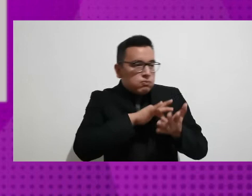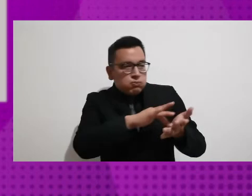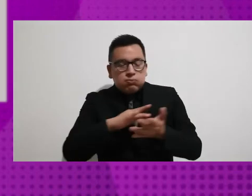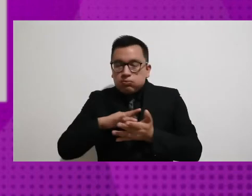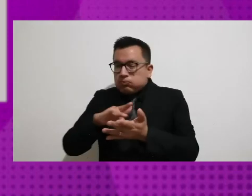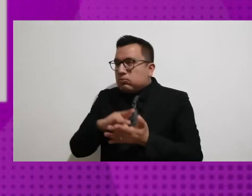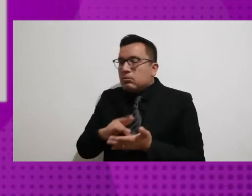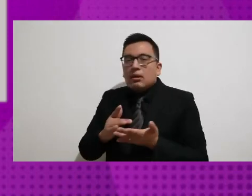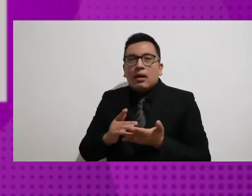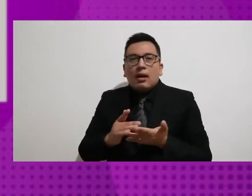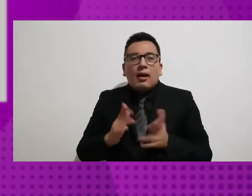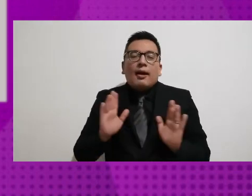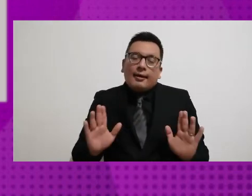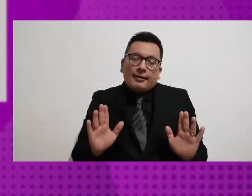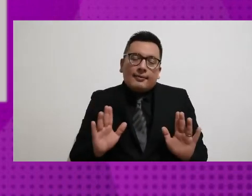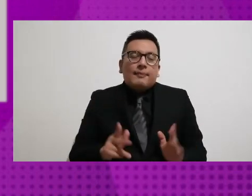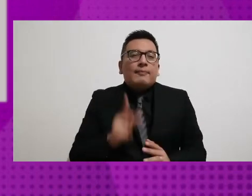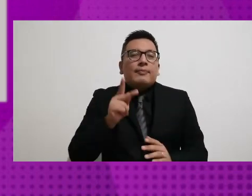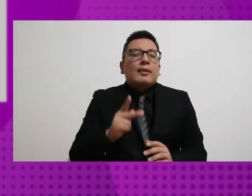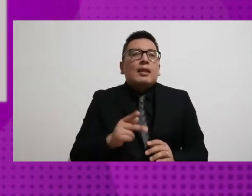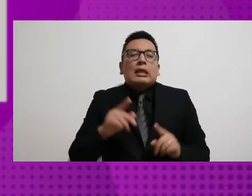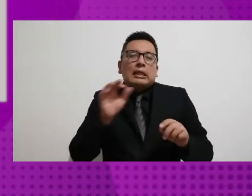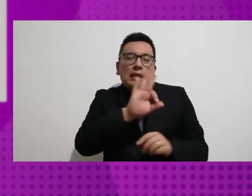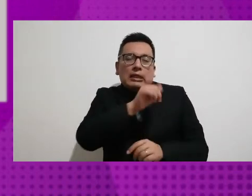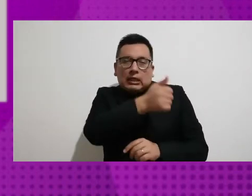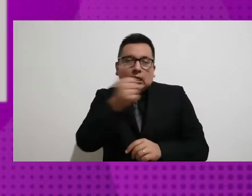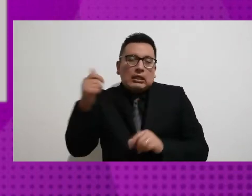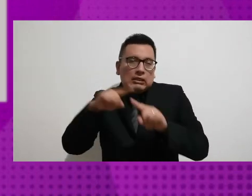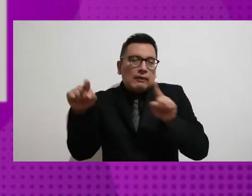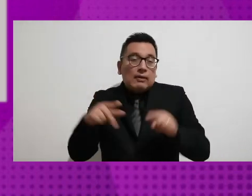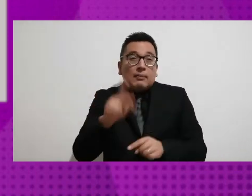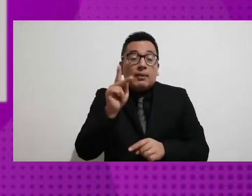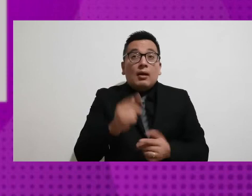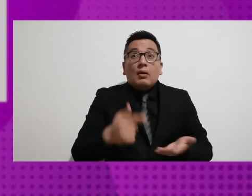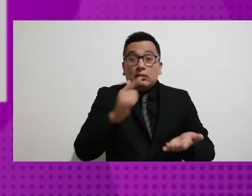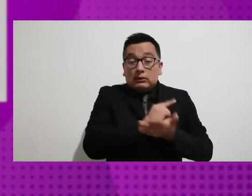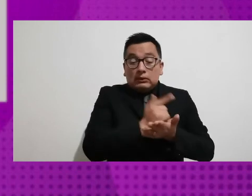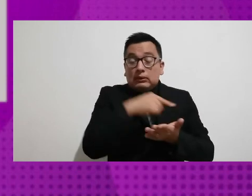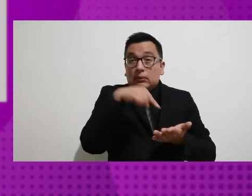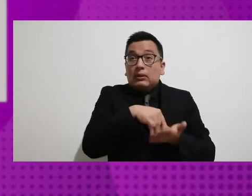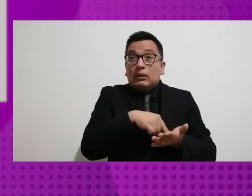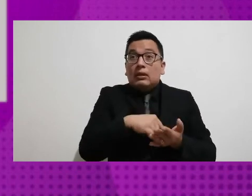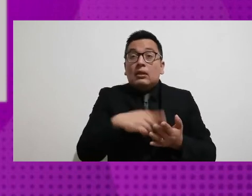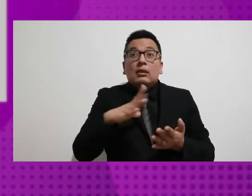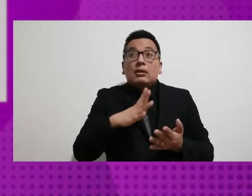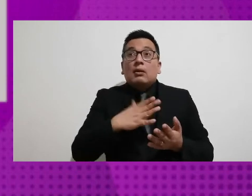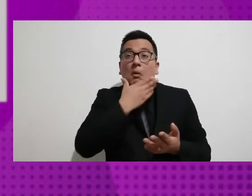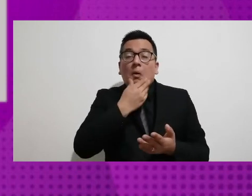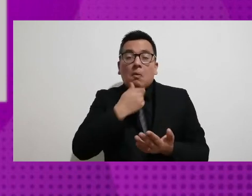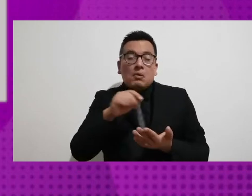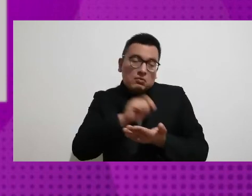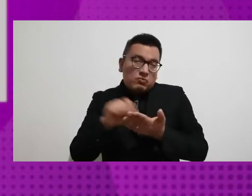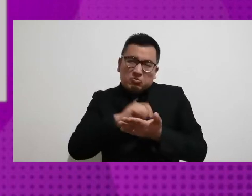la riqueza de este texto que hoy nos convoca por la agudeza de sus autores nos permite contar, como ya se